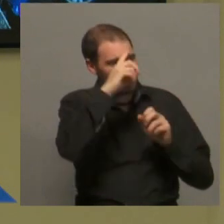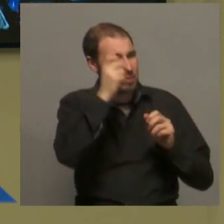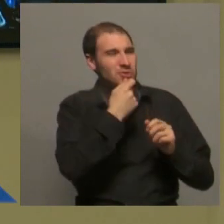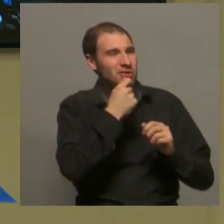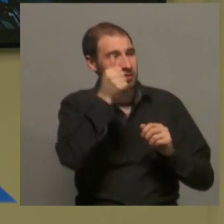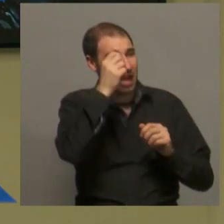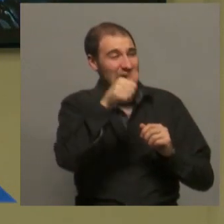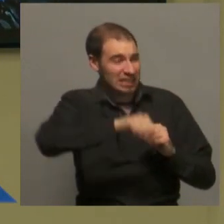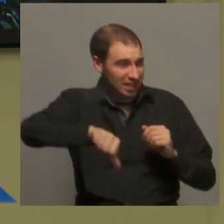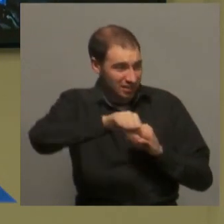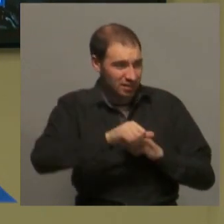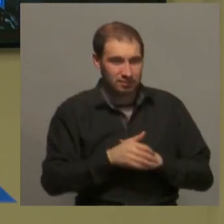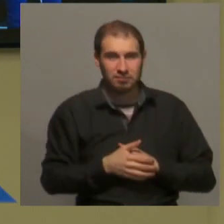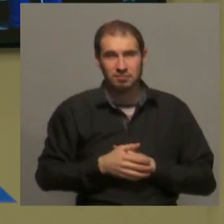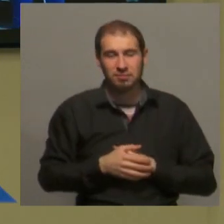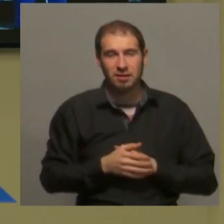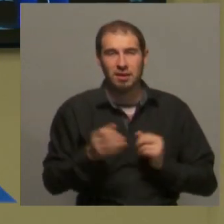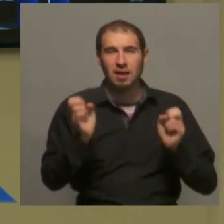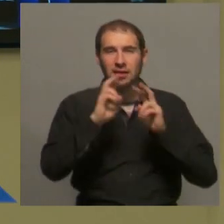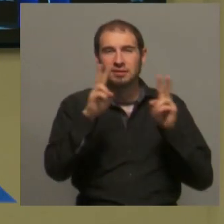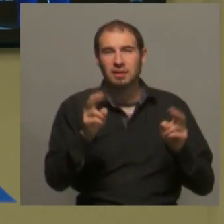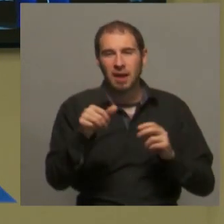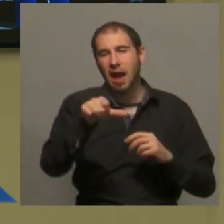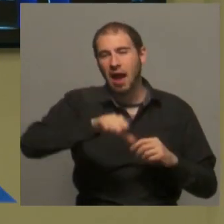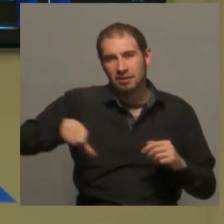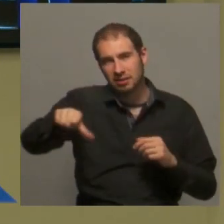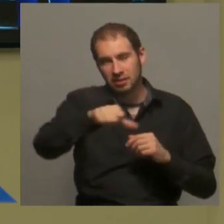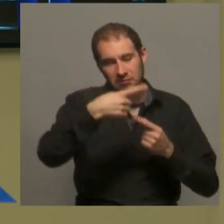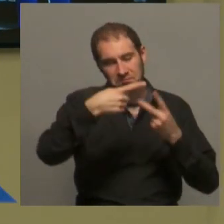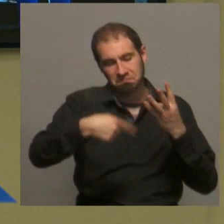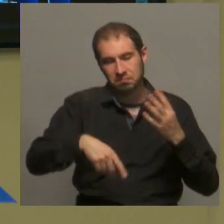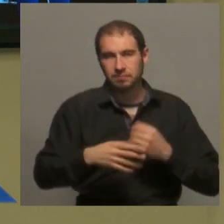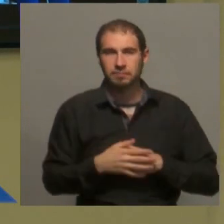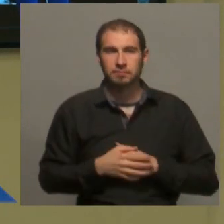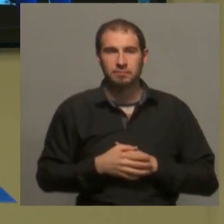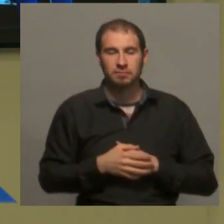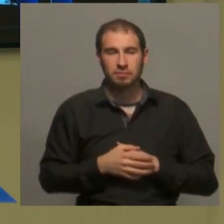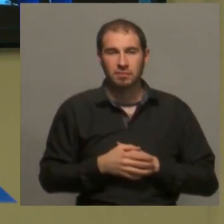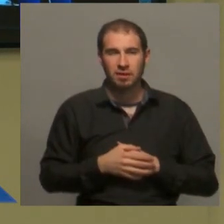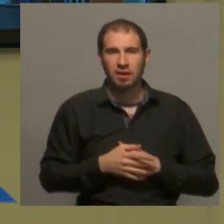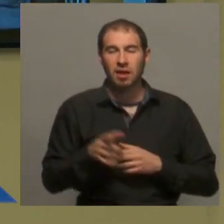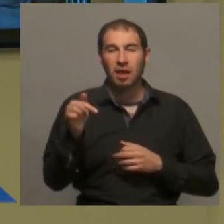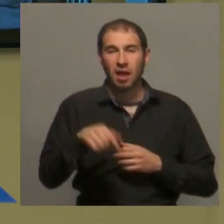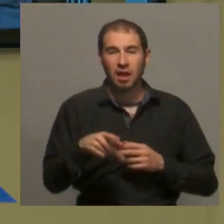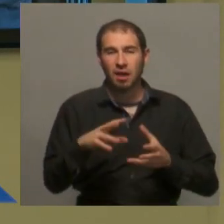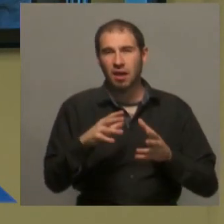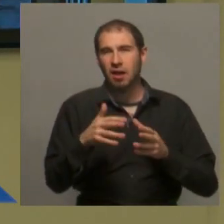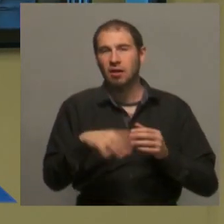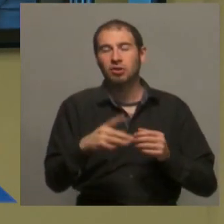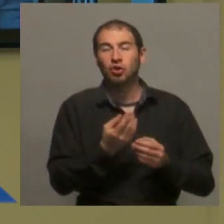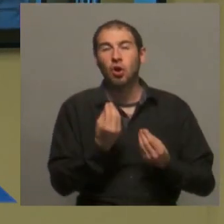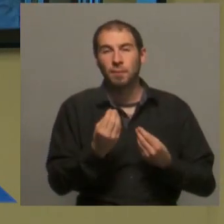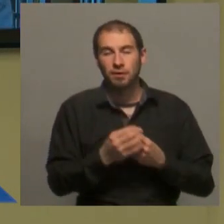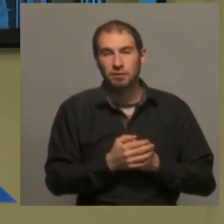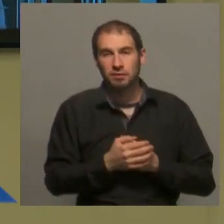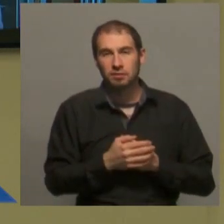¿no? En el tema leguminosas y cereales va a impactar más que en ningún lado,